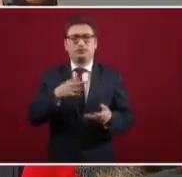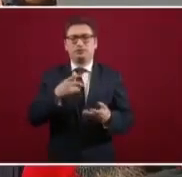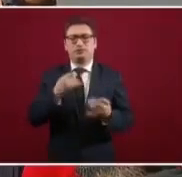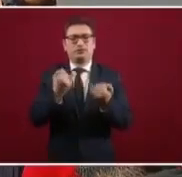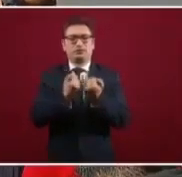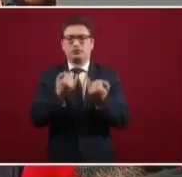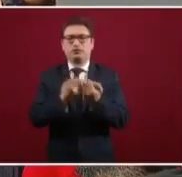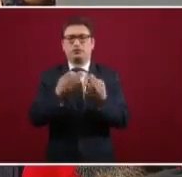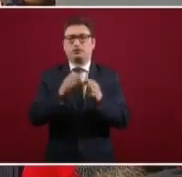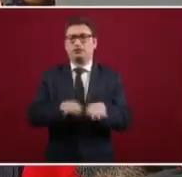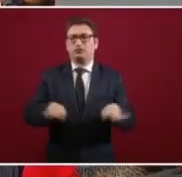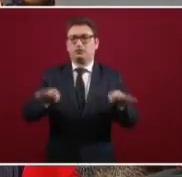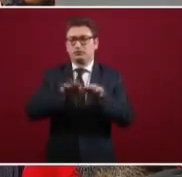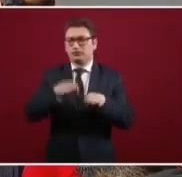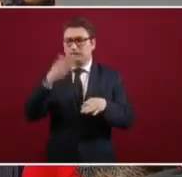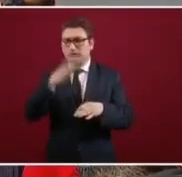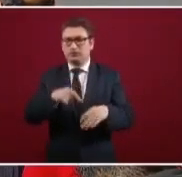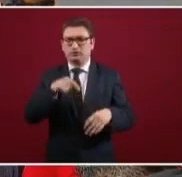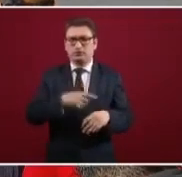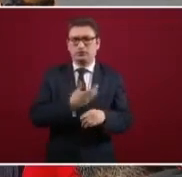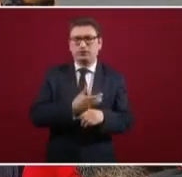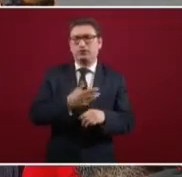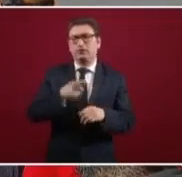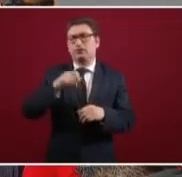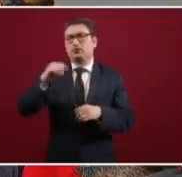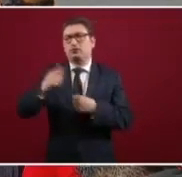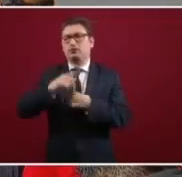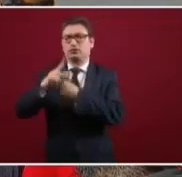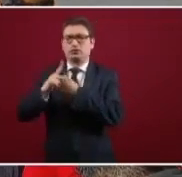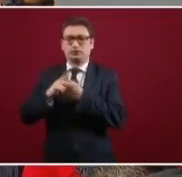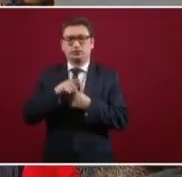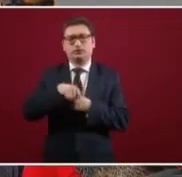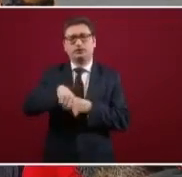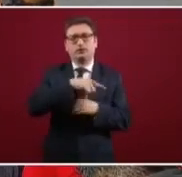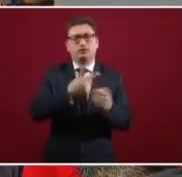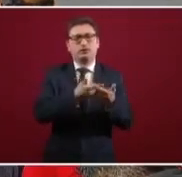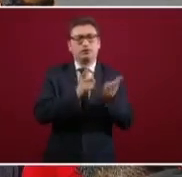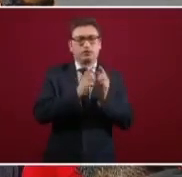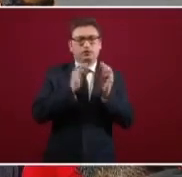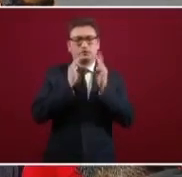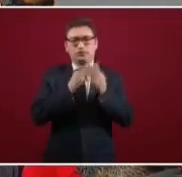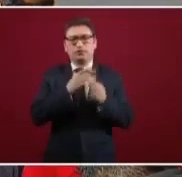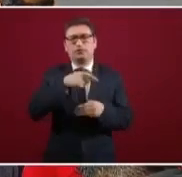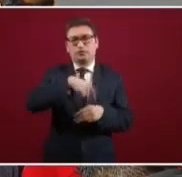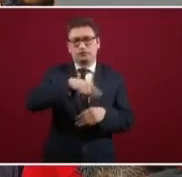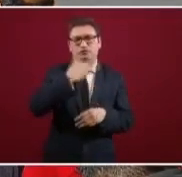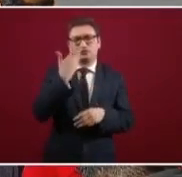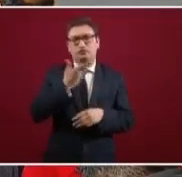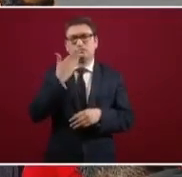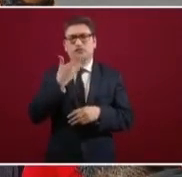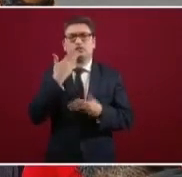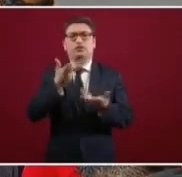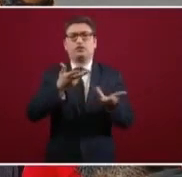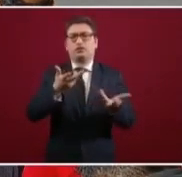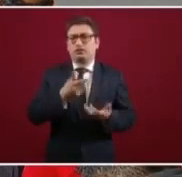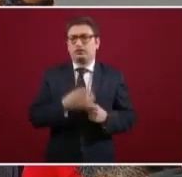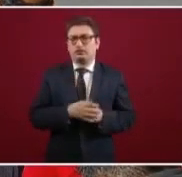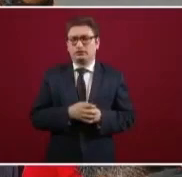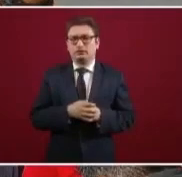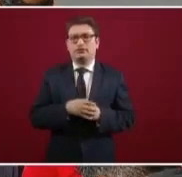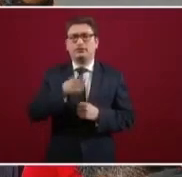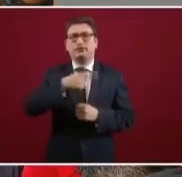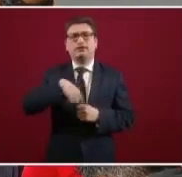transnacional del crimen organizado que se dedica a la